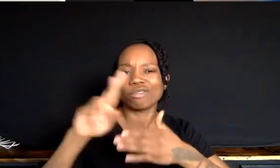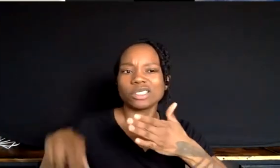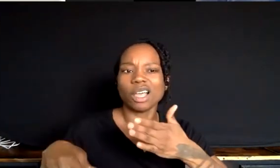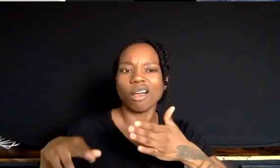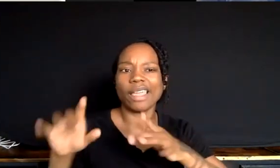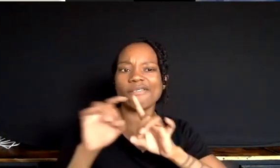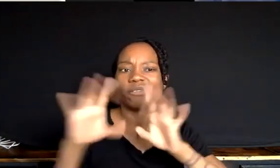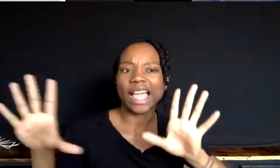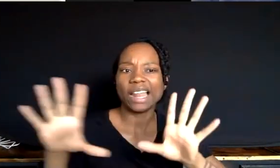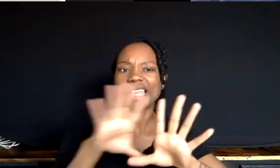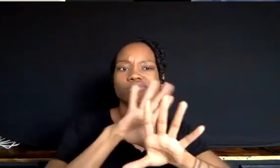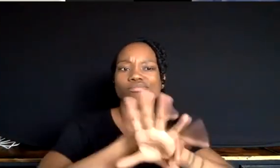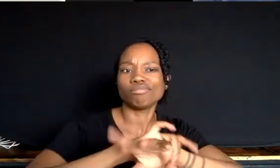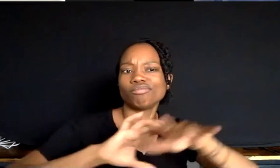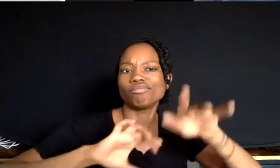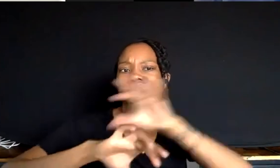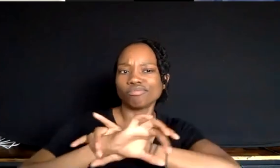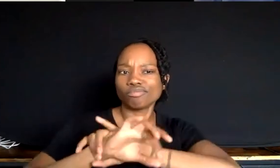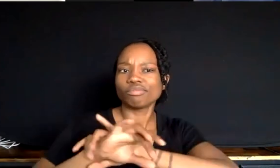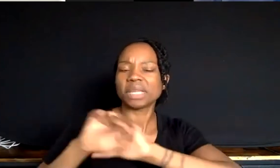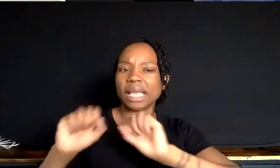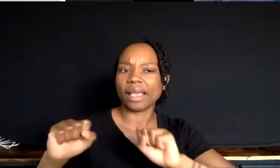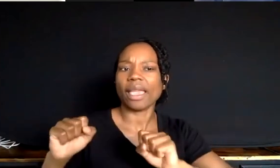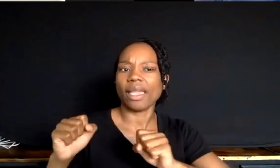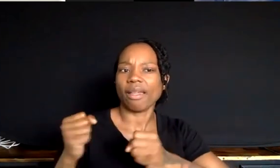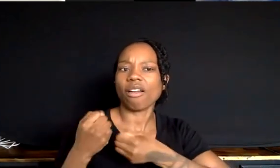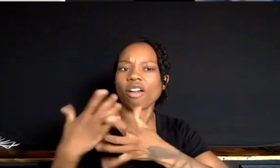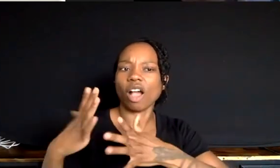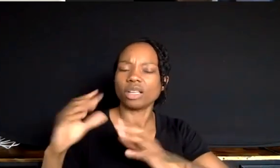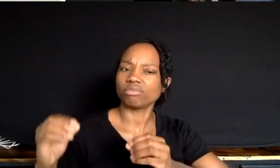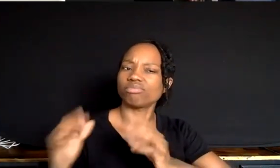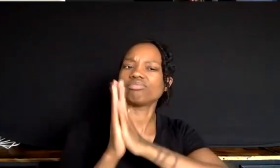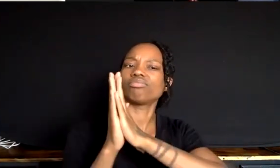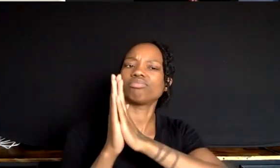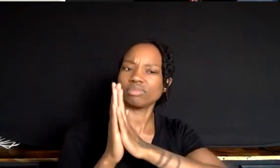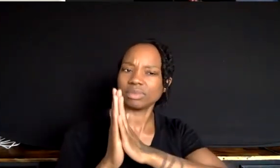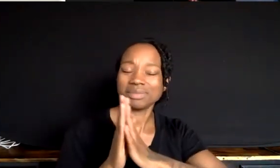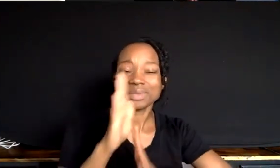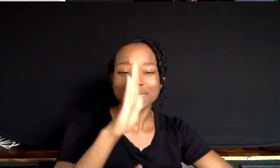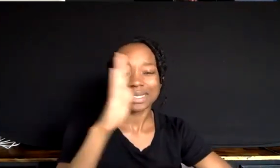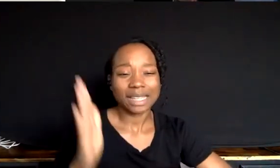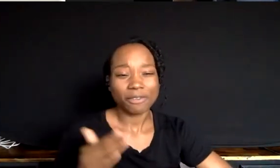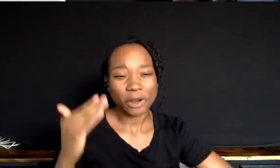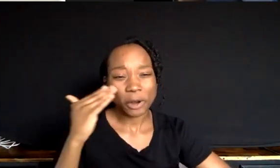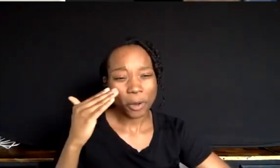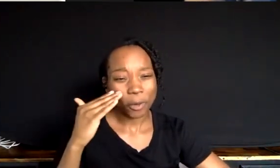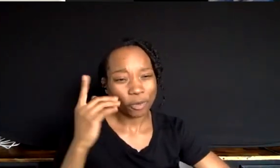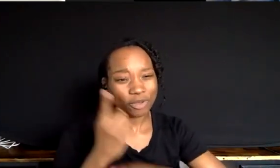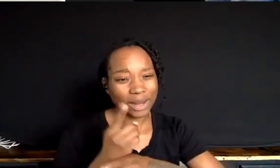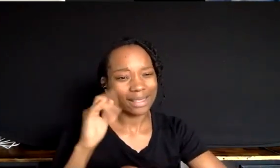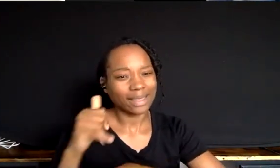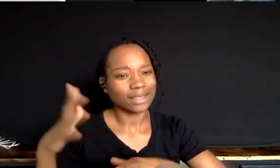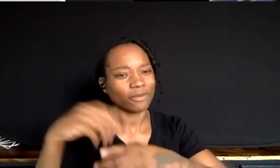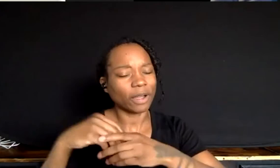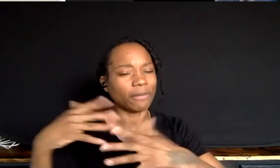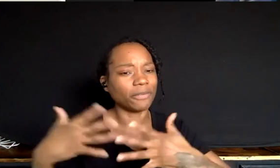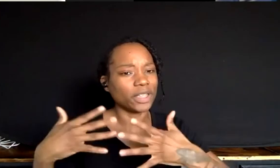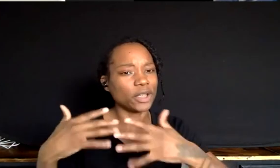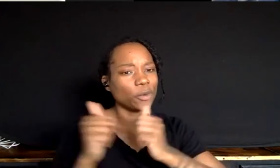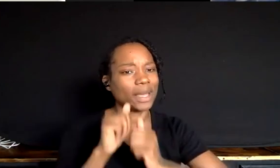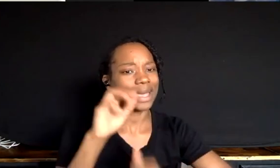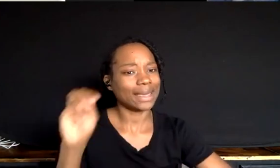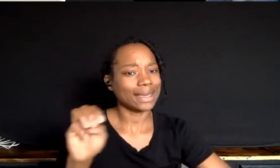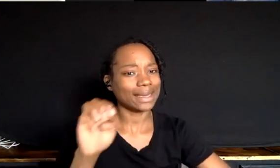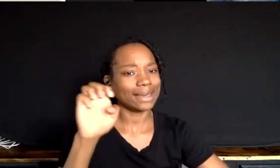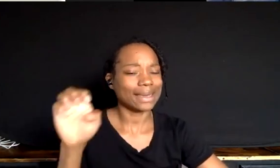tienen unos problemas técnicos, y eso es un comentario superpuesto, y tú nunca sabes, eso es parte, eso es